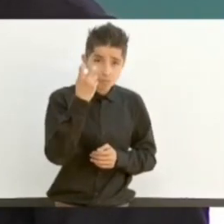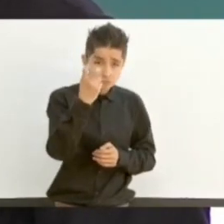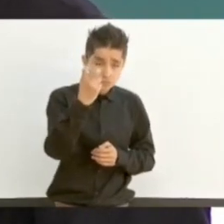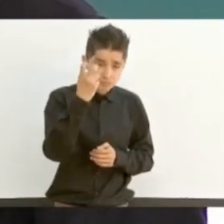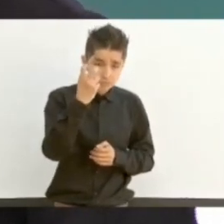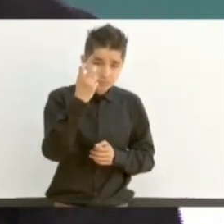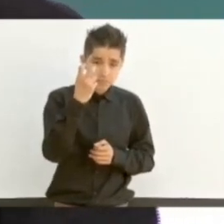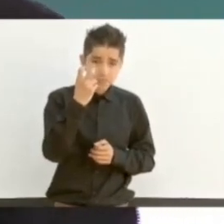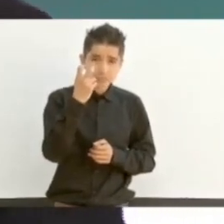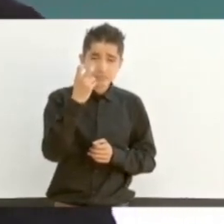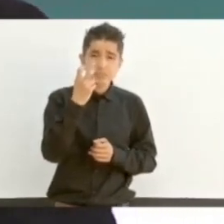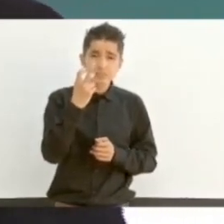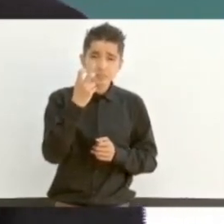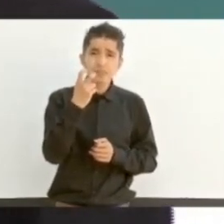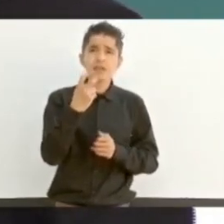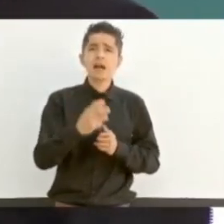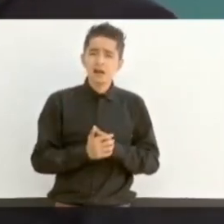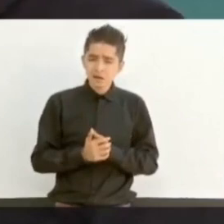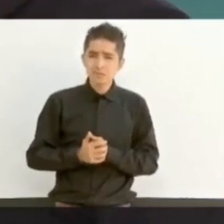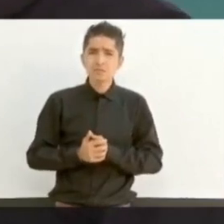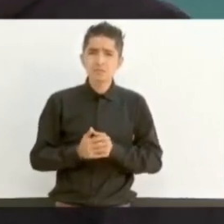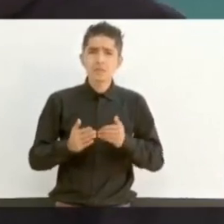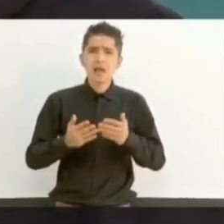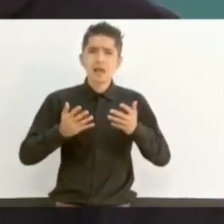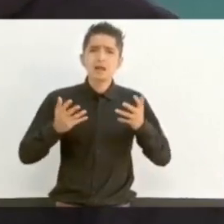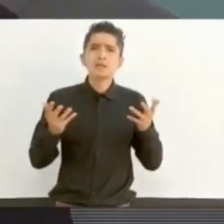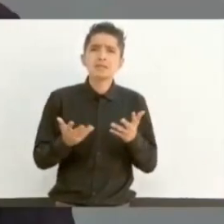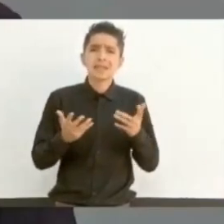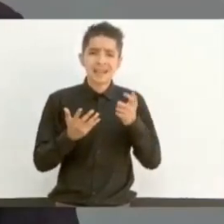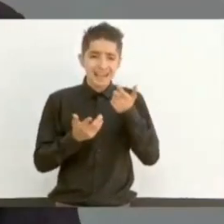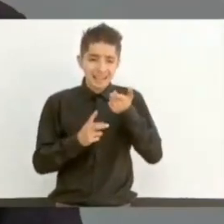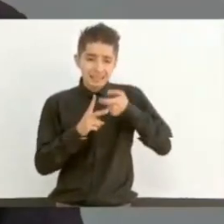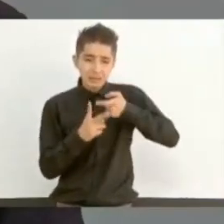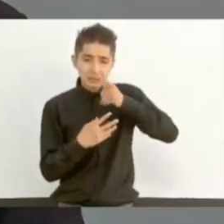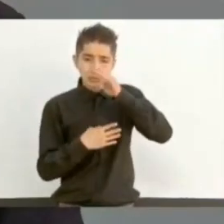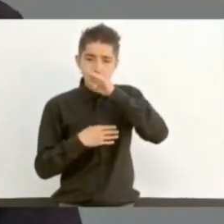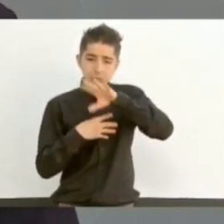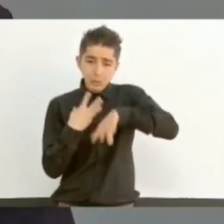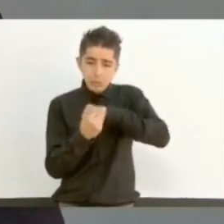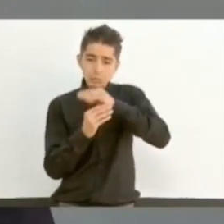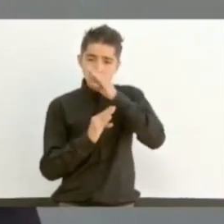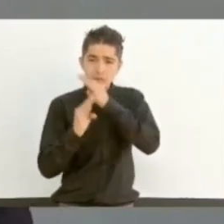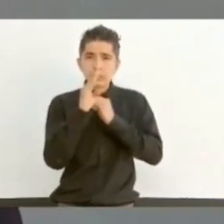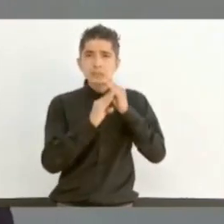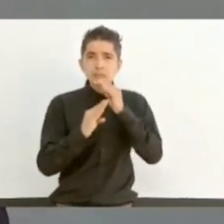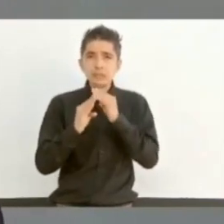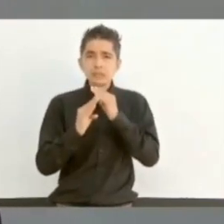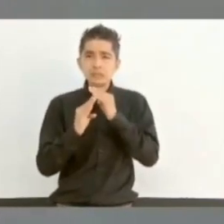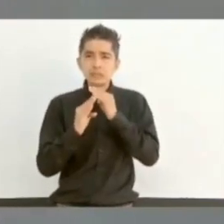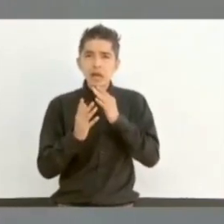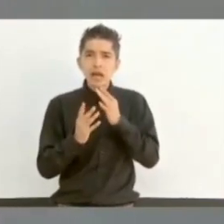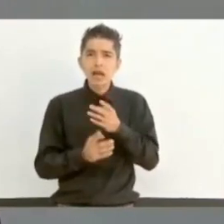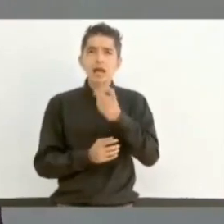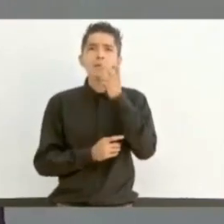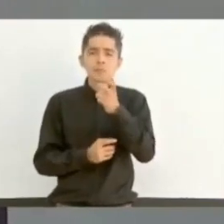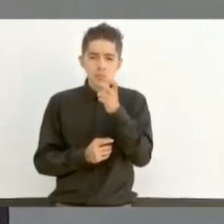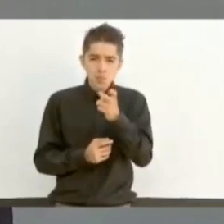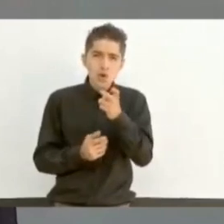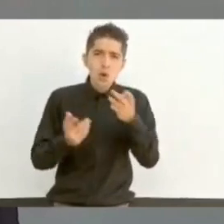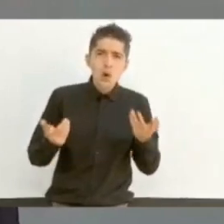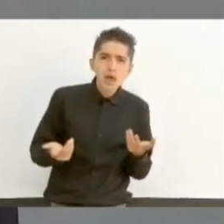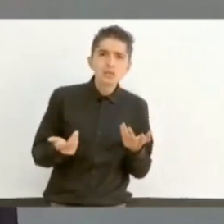se está enfrentando la crisis económica. Por eso no tenemos una crisis